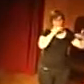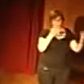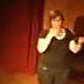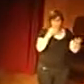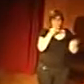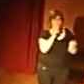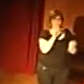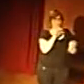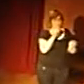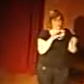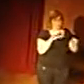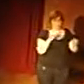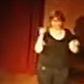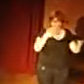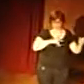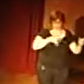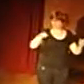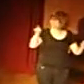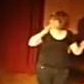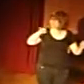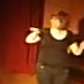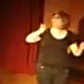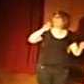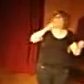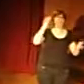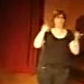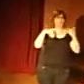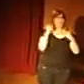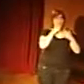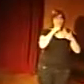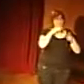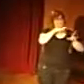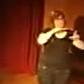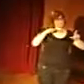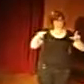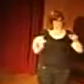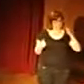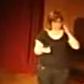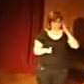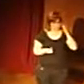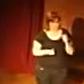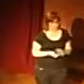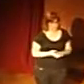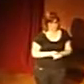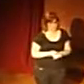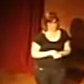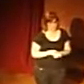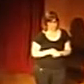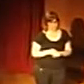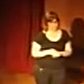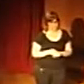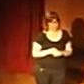eh que la reinterpreta villamil de Cómo debió ser y en torno a una torre del Oro fantástica se